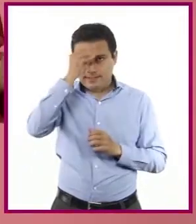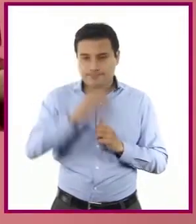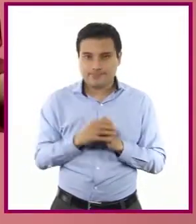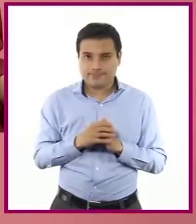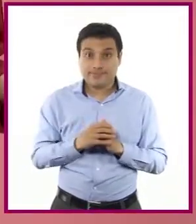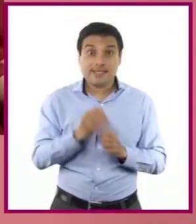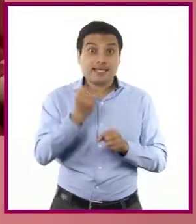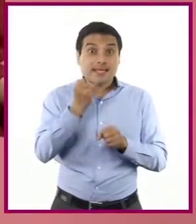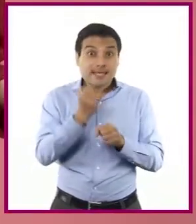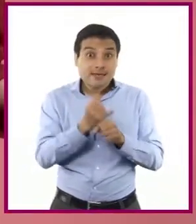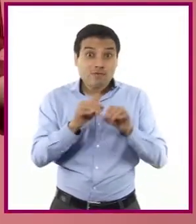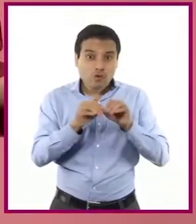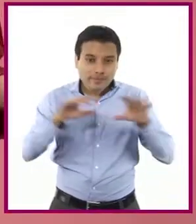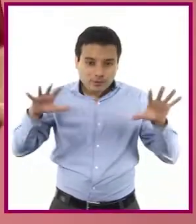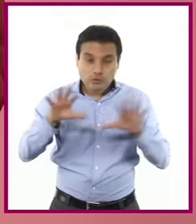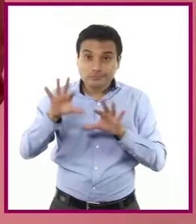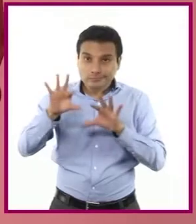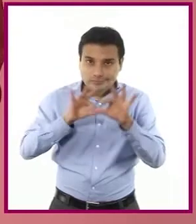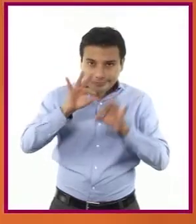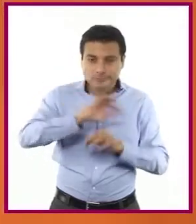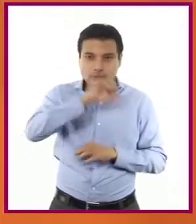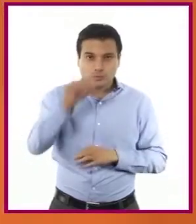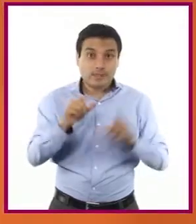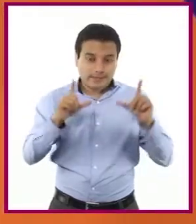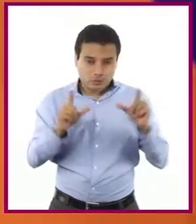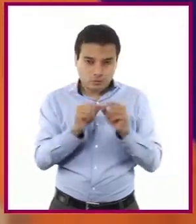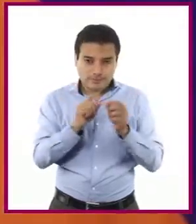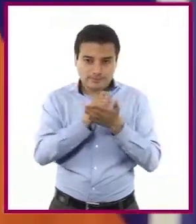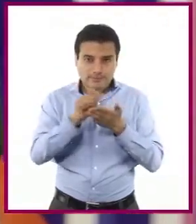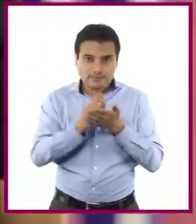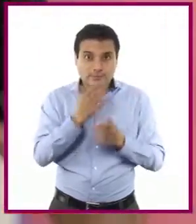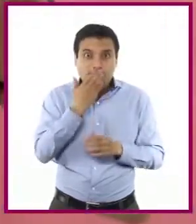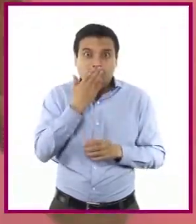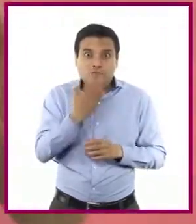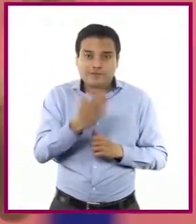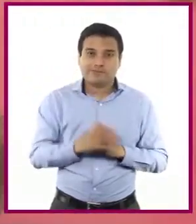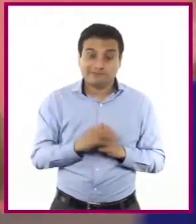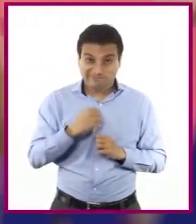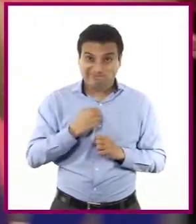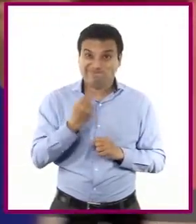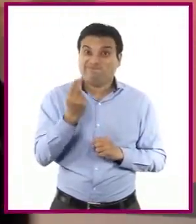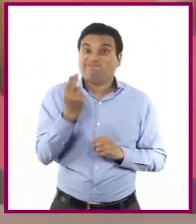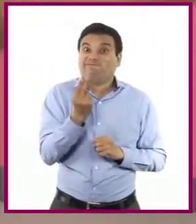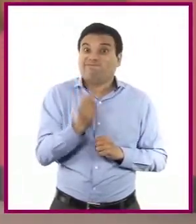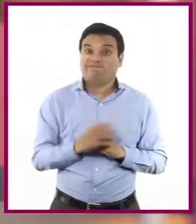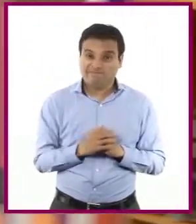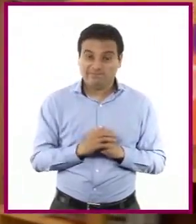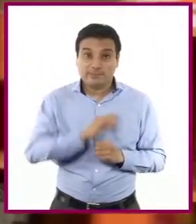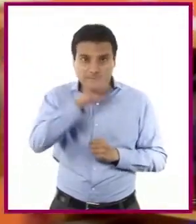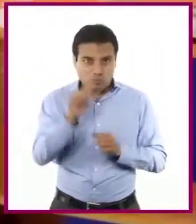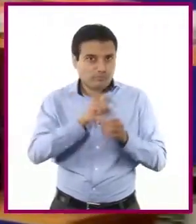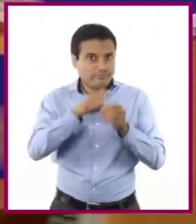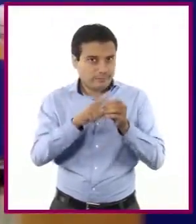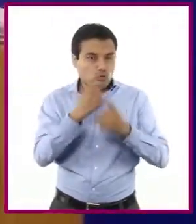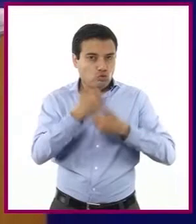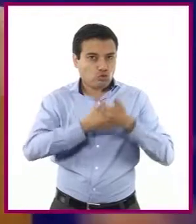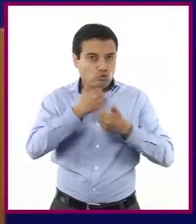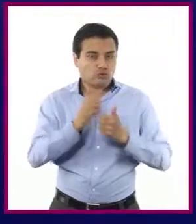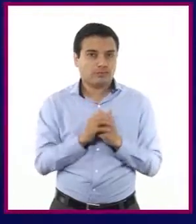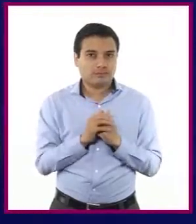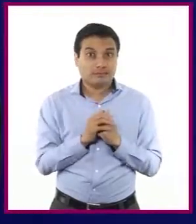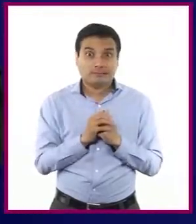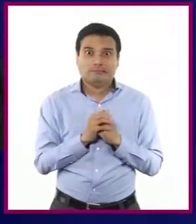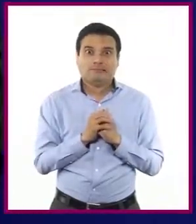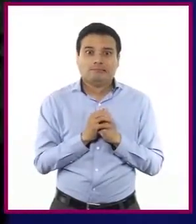seleccionar información para realizar resúmenes. Uy, qué bueno. Tengo que mandar el resumen muy pronto para que me acepten en el concurso. Y